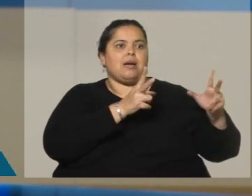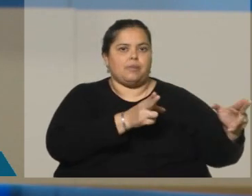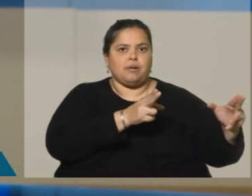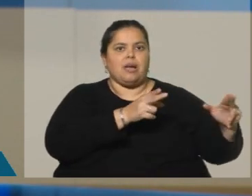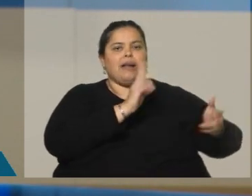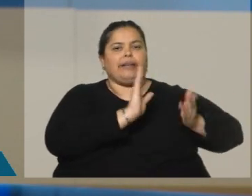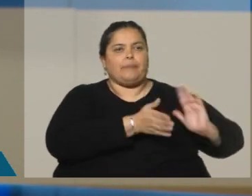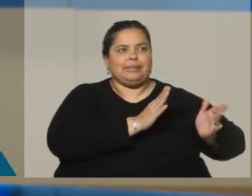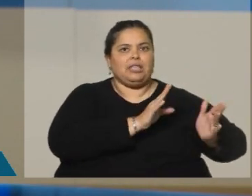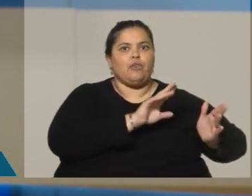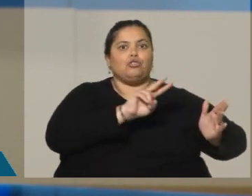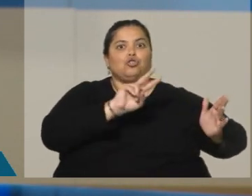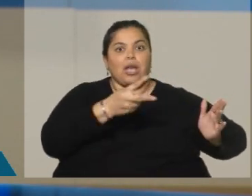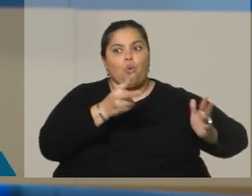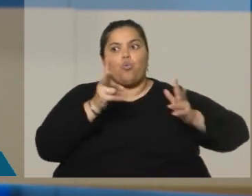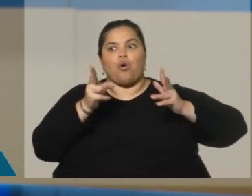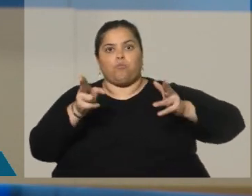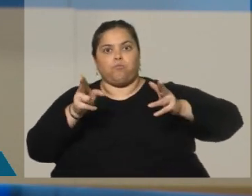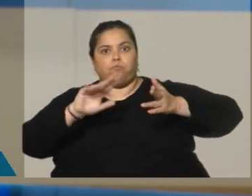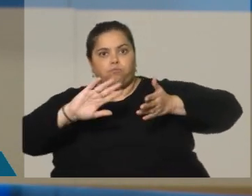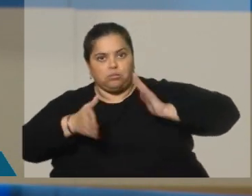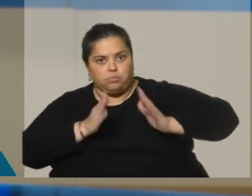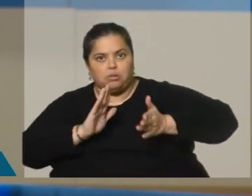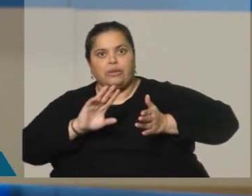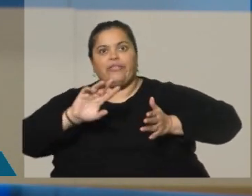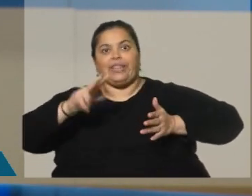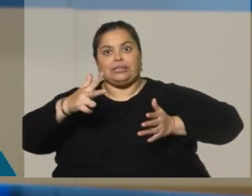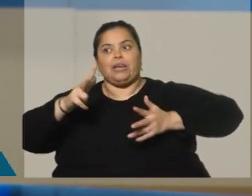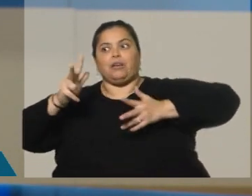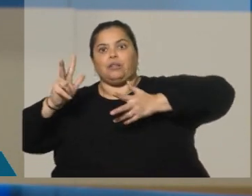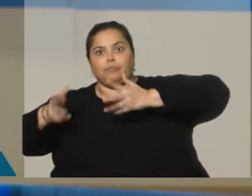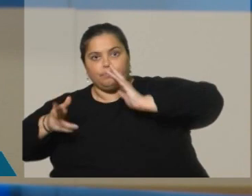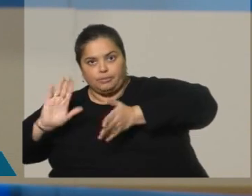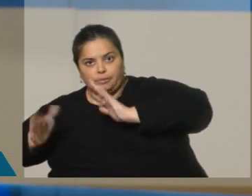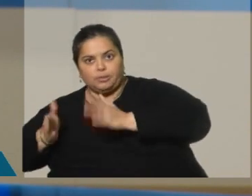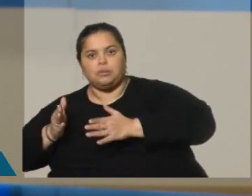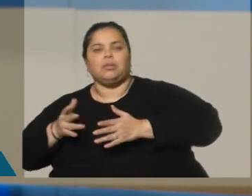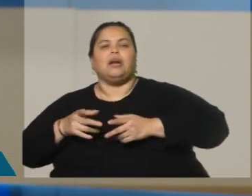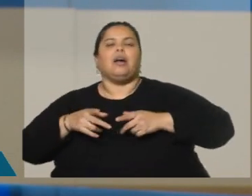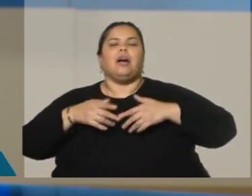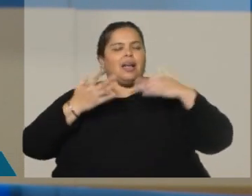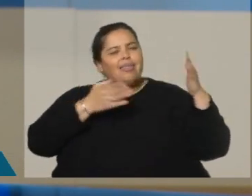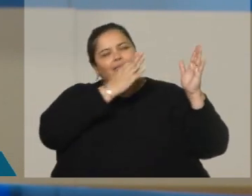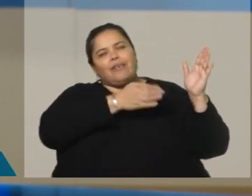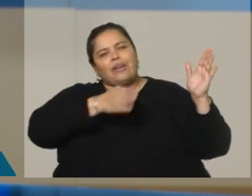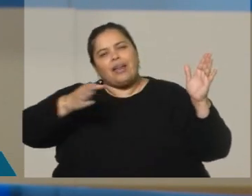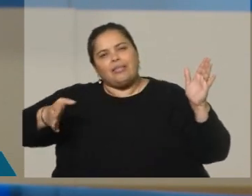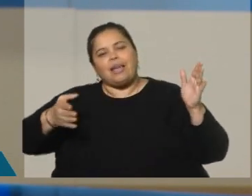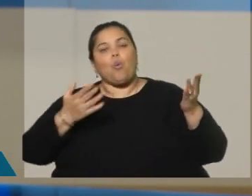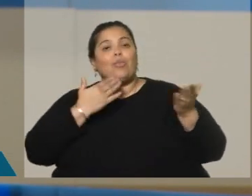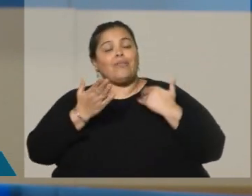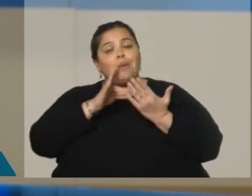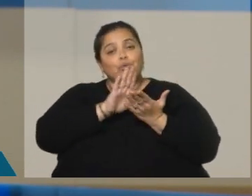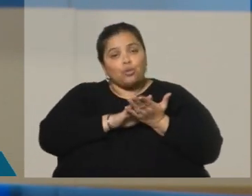tercera etcétera se fue muy útil cuando hablamos de pasado reciente que cada vez es menos reciente porque nos separan de alguna manera